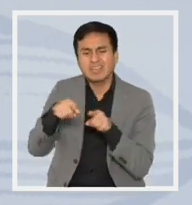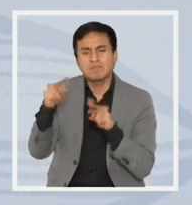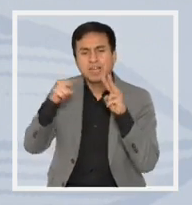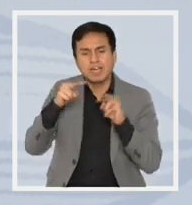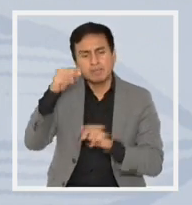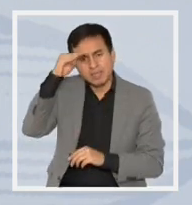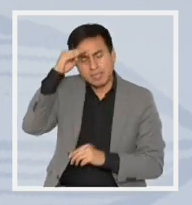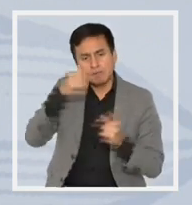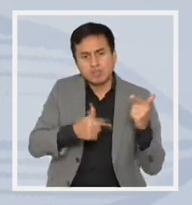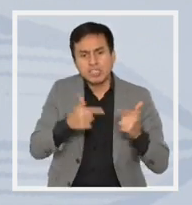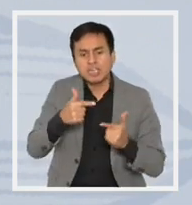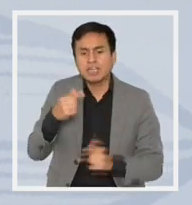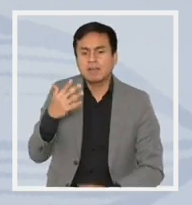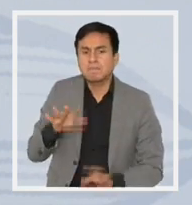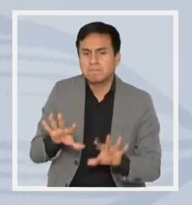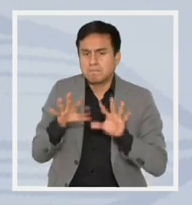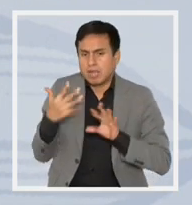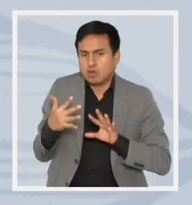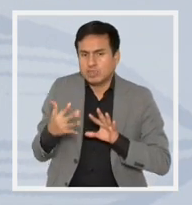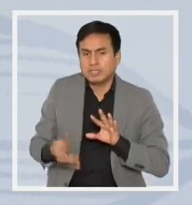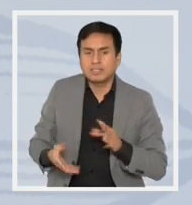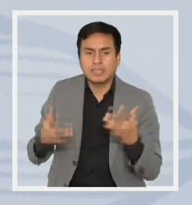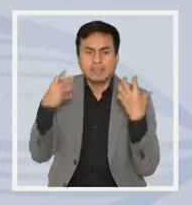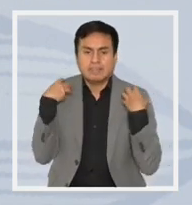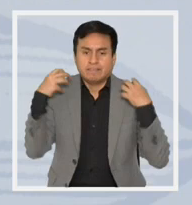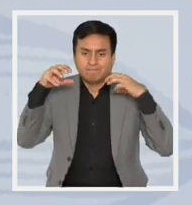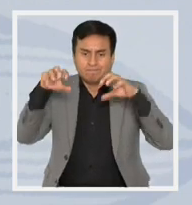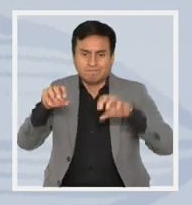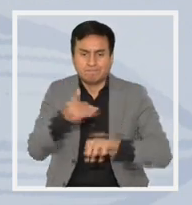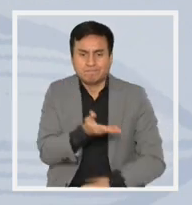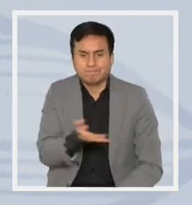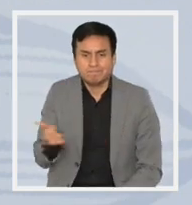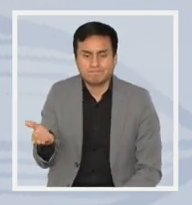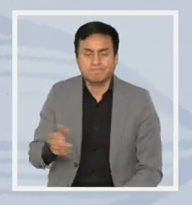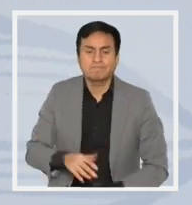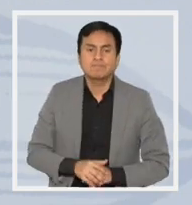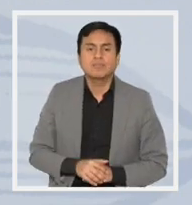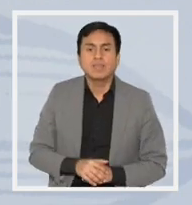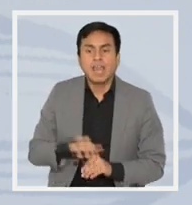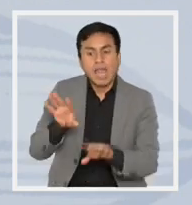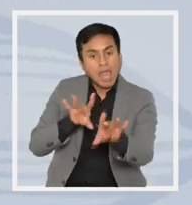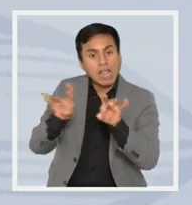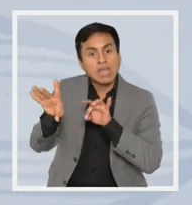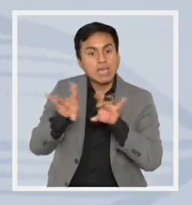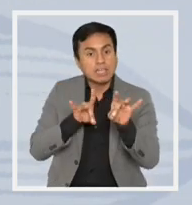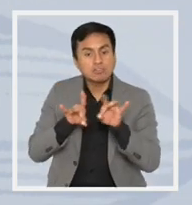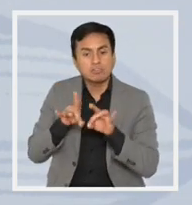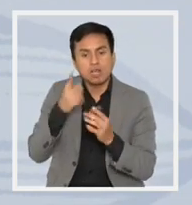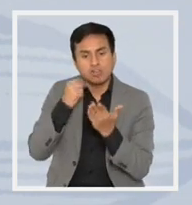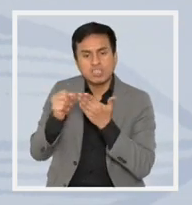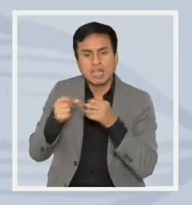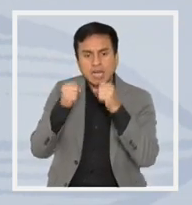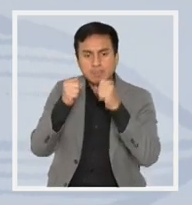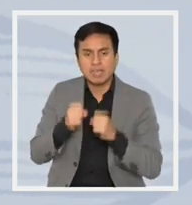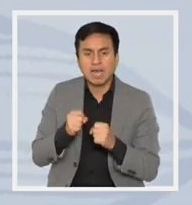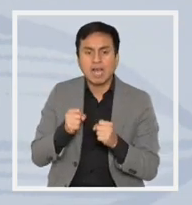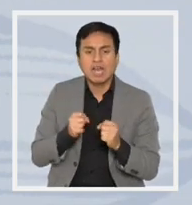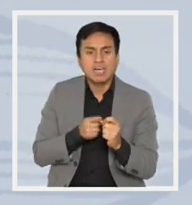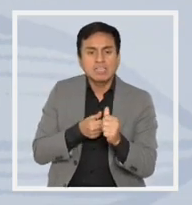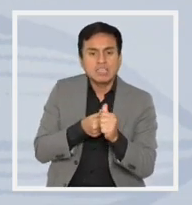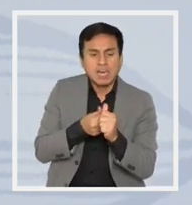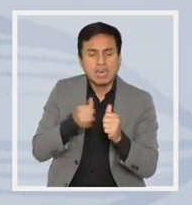y experiencias políticas que son muy valiosas para las tareas que se les ha encomendado. Y fueron elegidos por su reconocida capacidad de